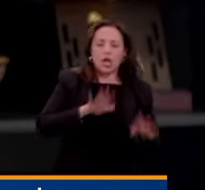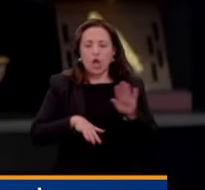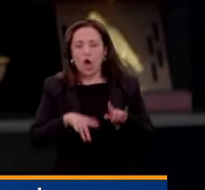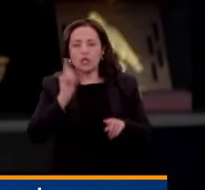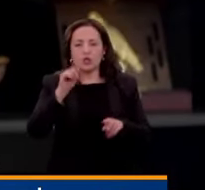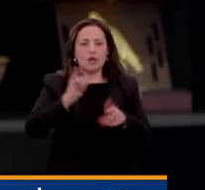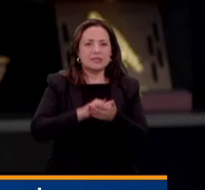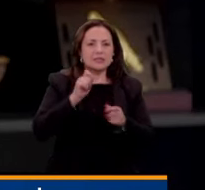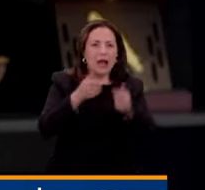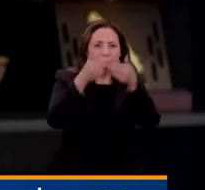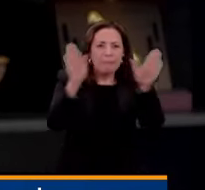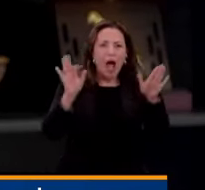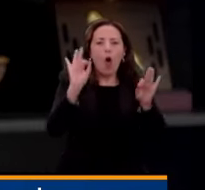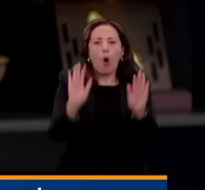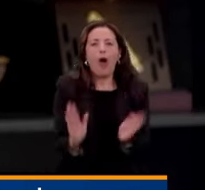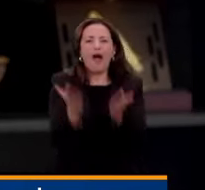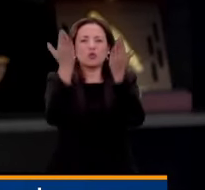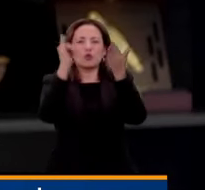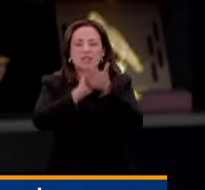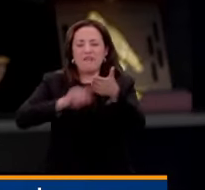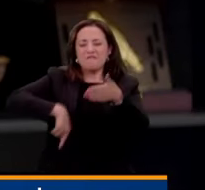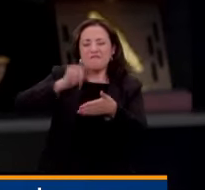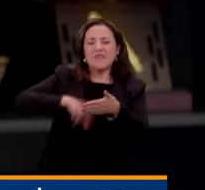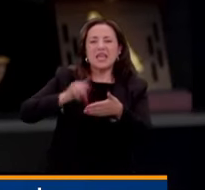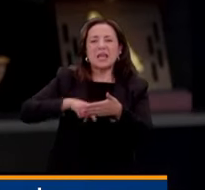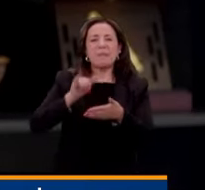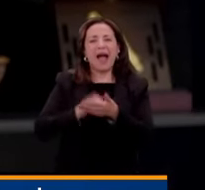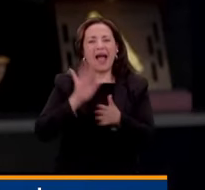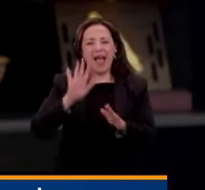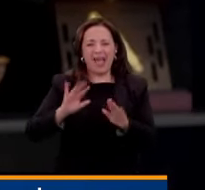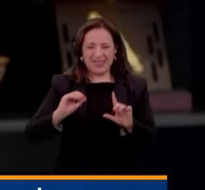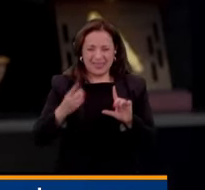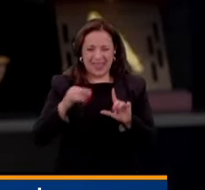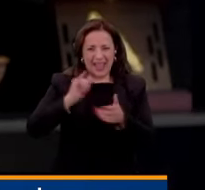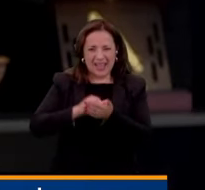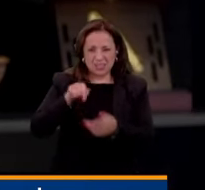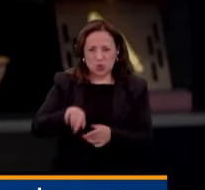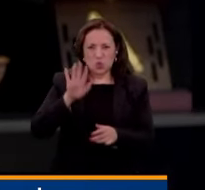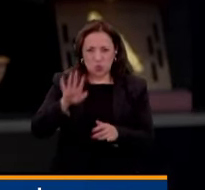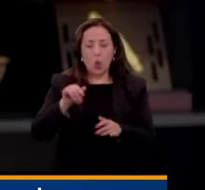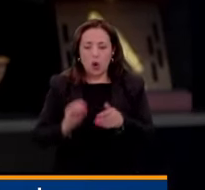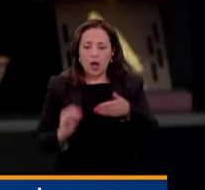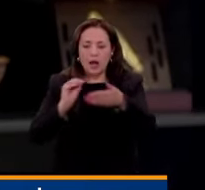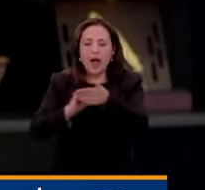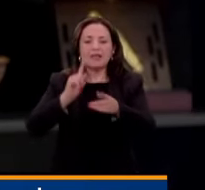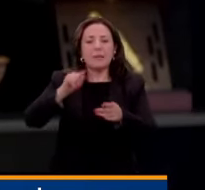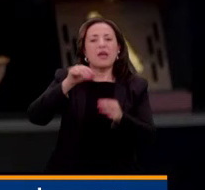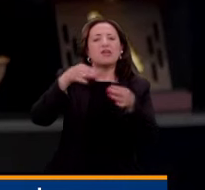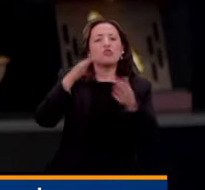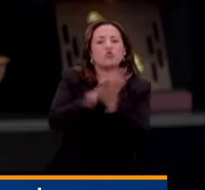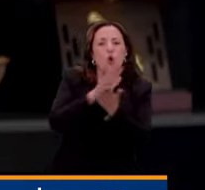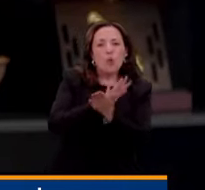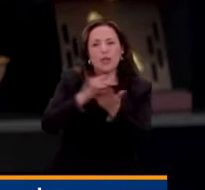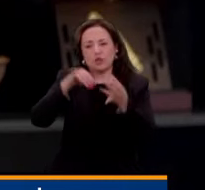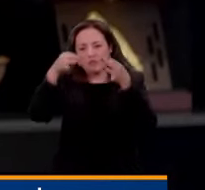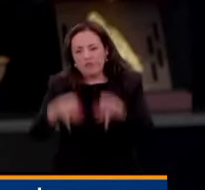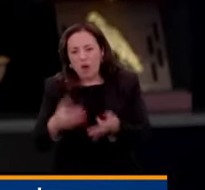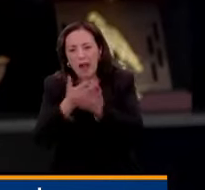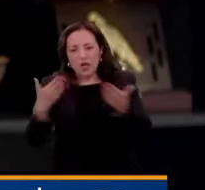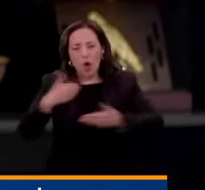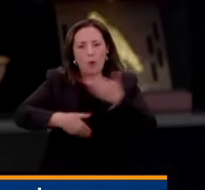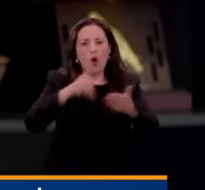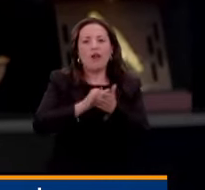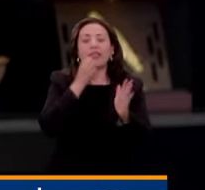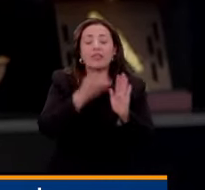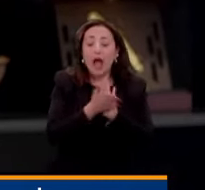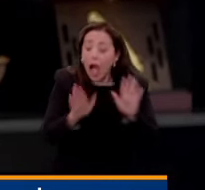y actualización de la firma electrónica y de los documentos para formalización de declaraciones. A hoy ya